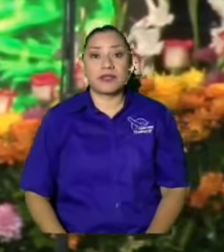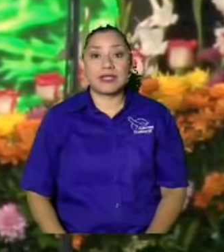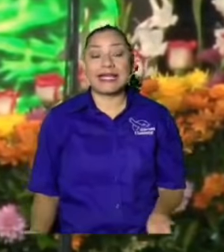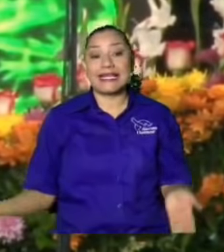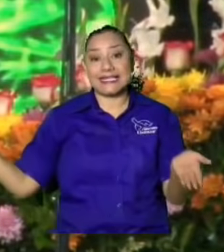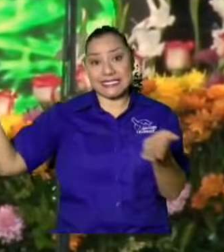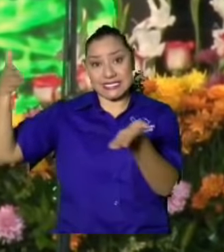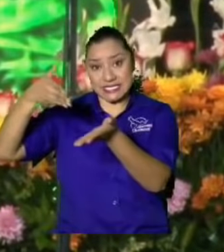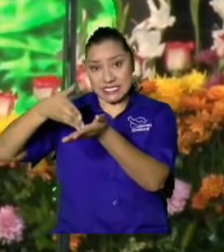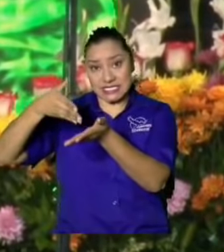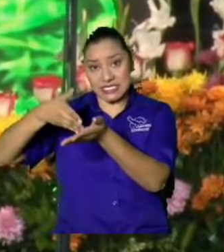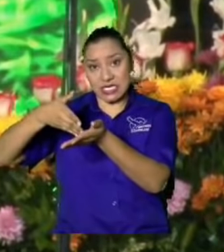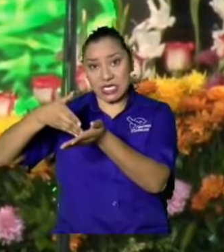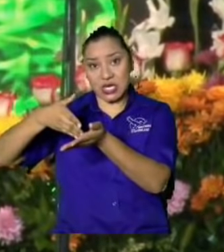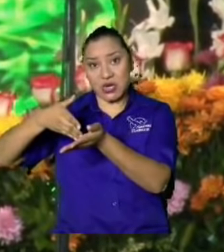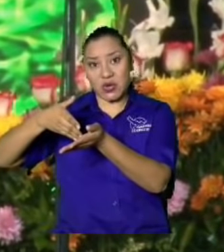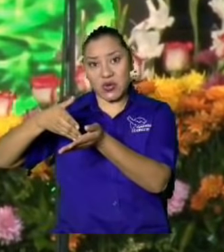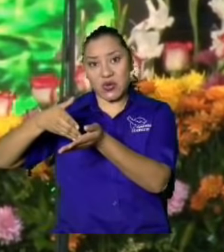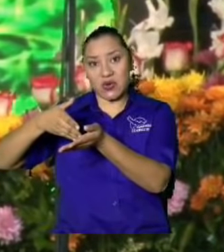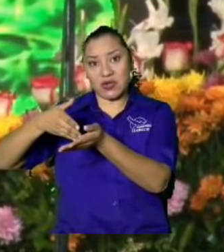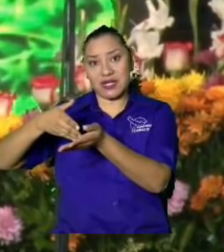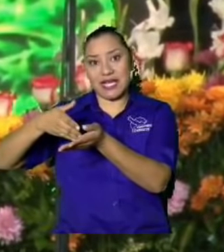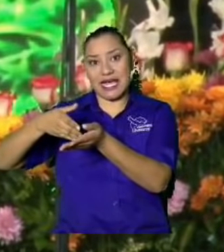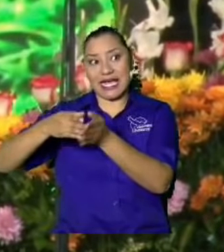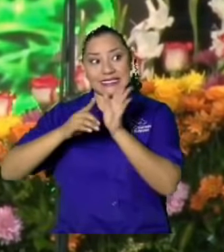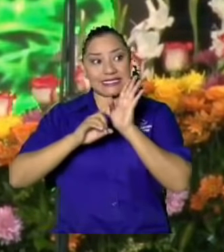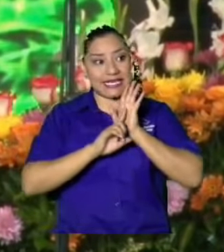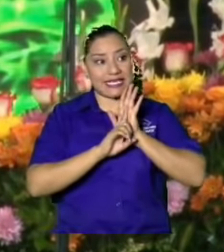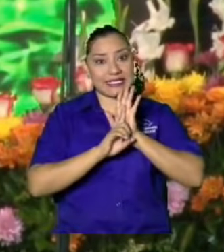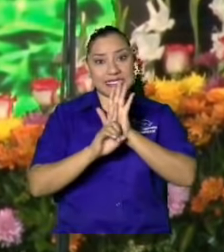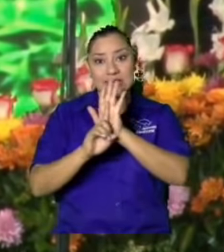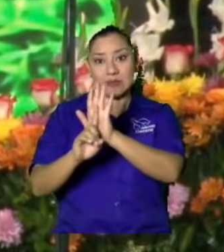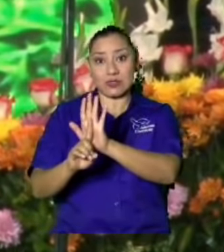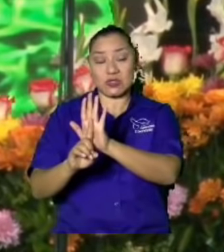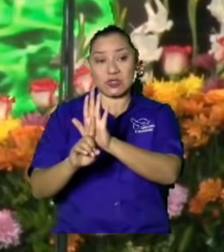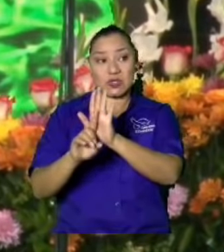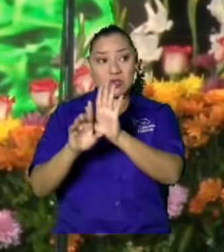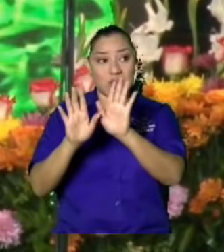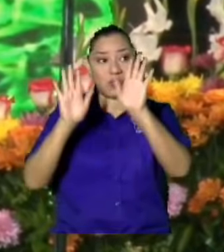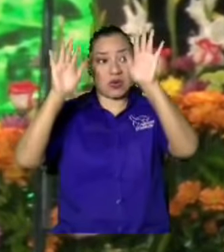Llegó hasta que se manifestó el mal olor.